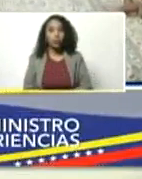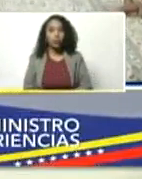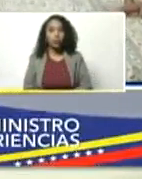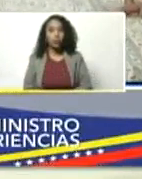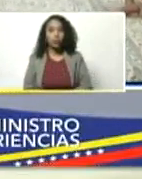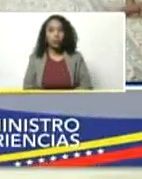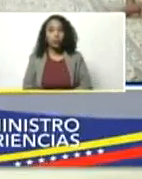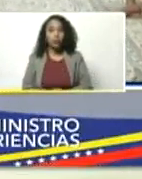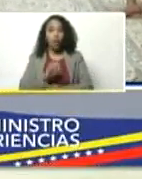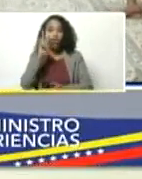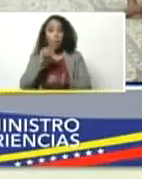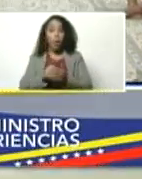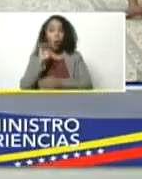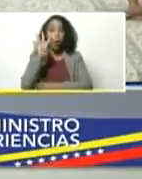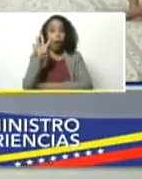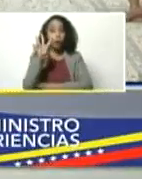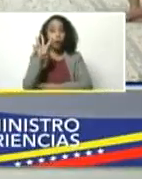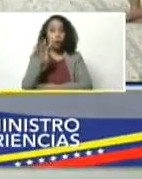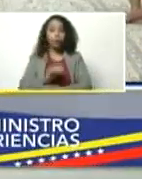desde el 2004, Loyo,